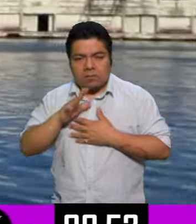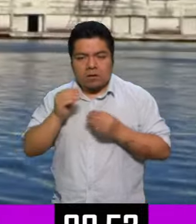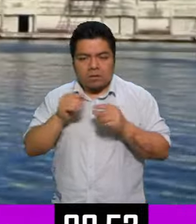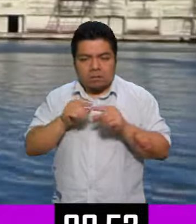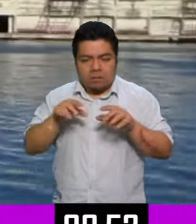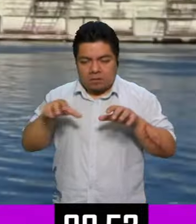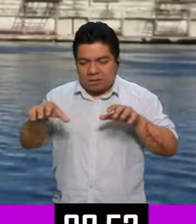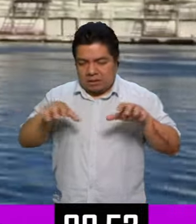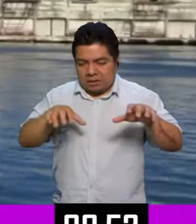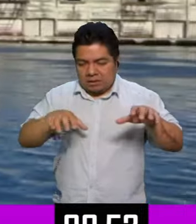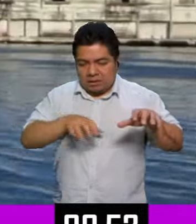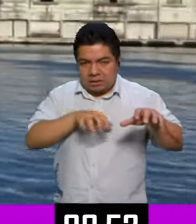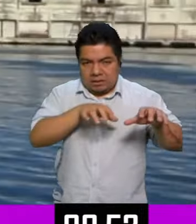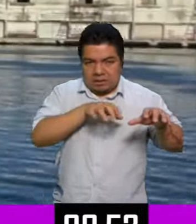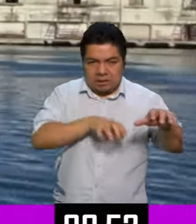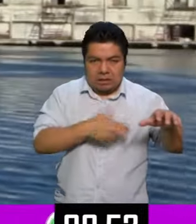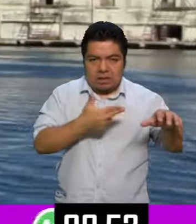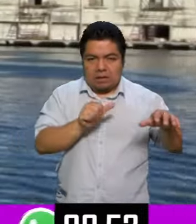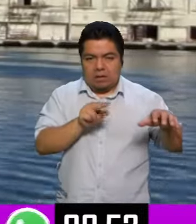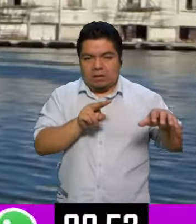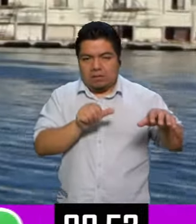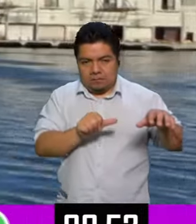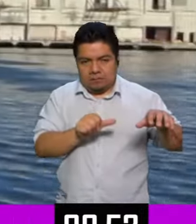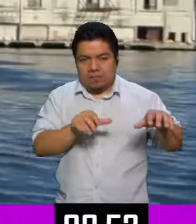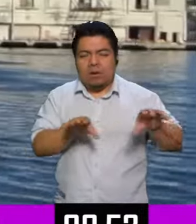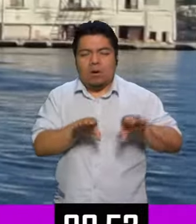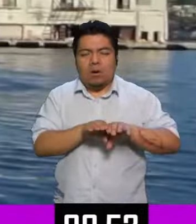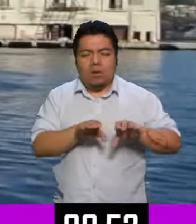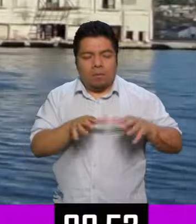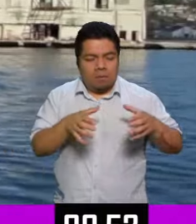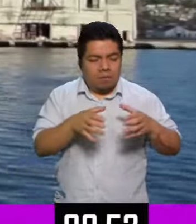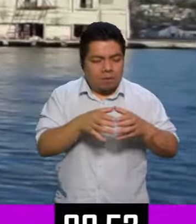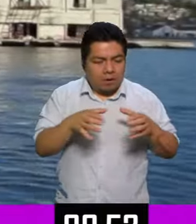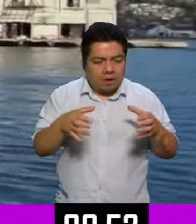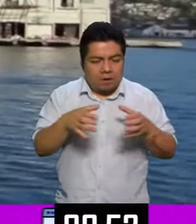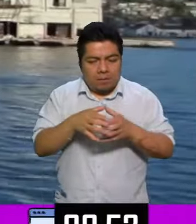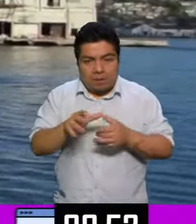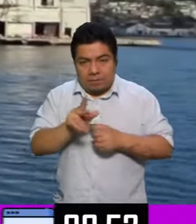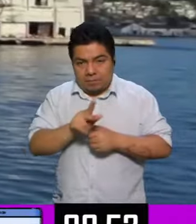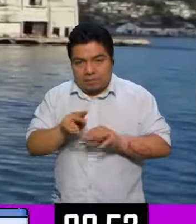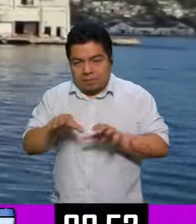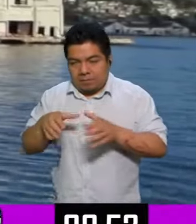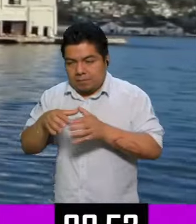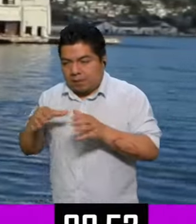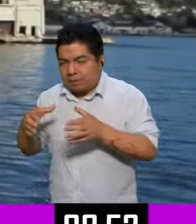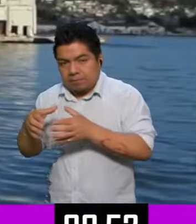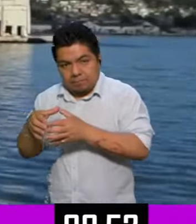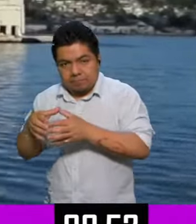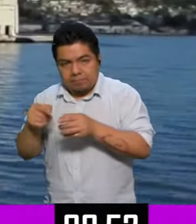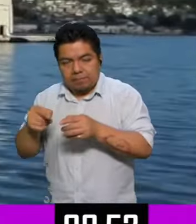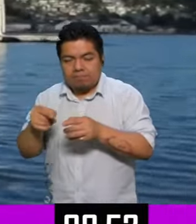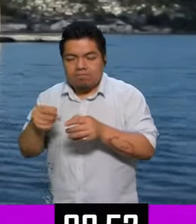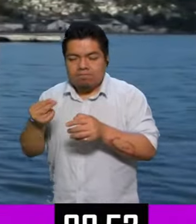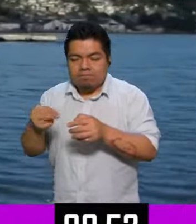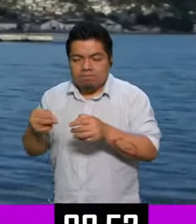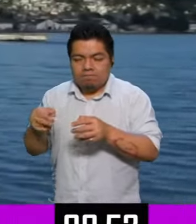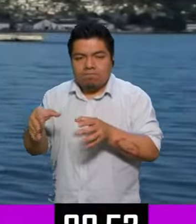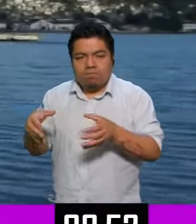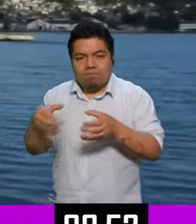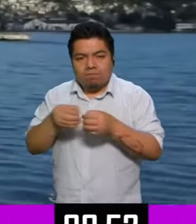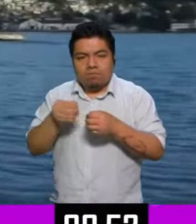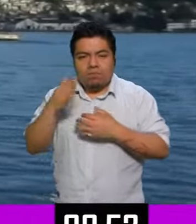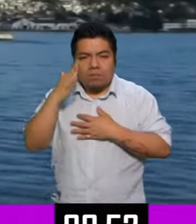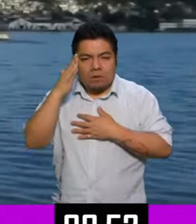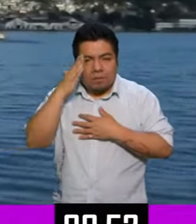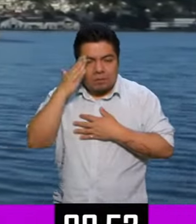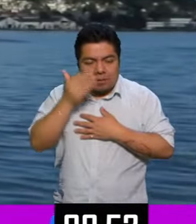habanas. ¿Qué es una habana? Que eran poblados. Ah. Y estos poblados parece que toman su nombre de un